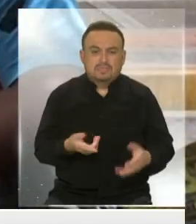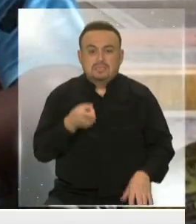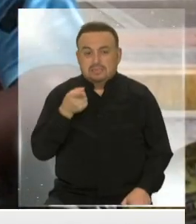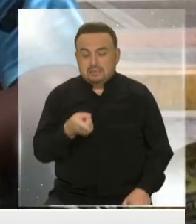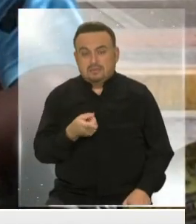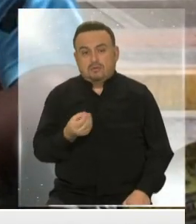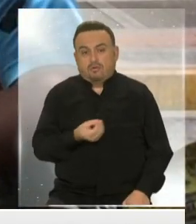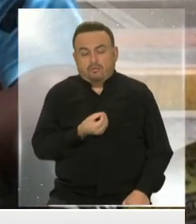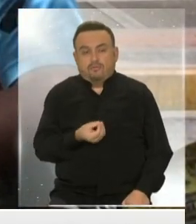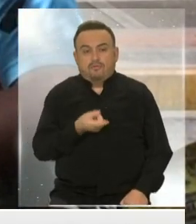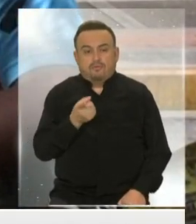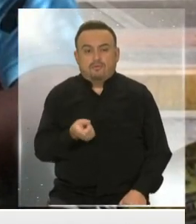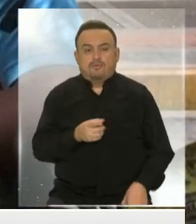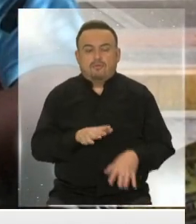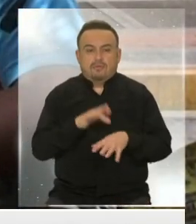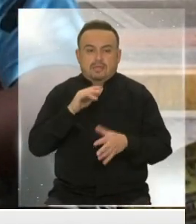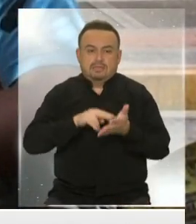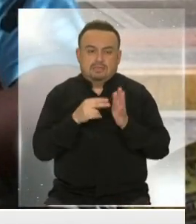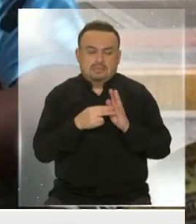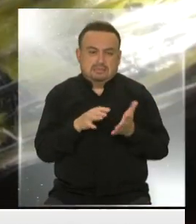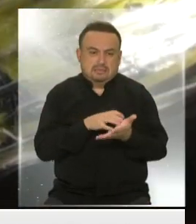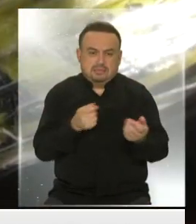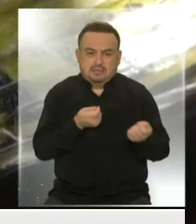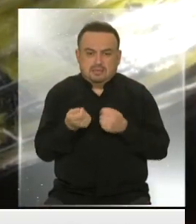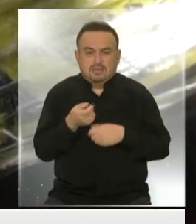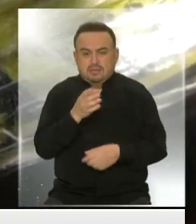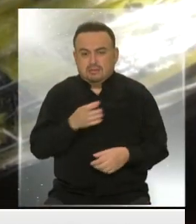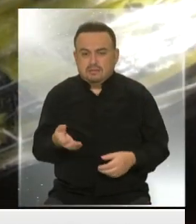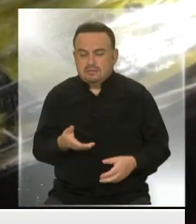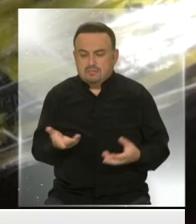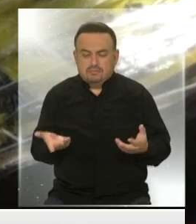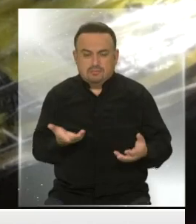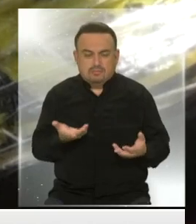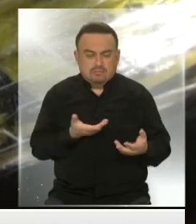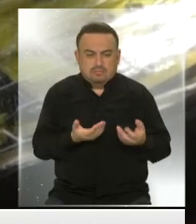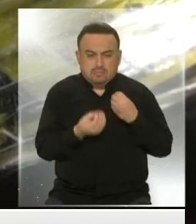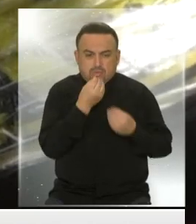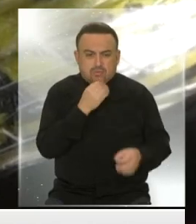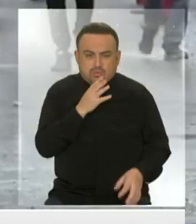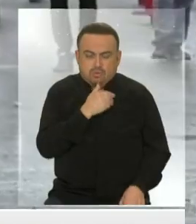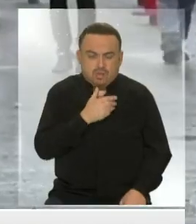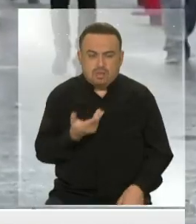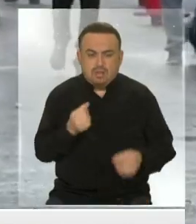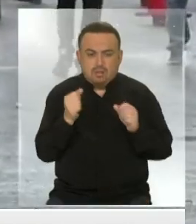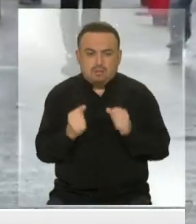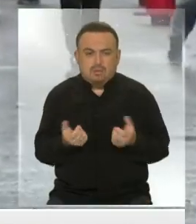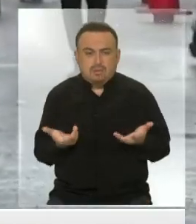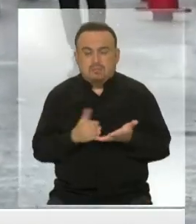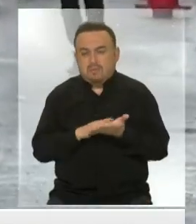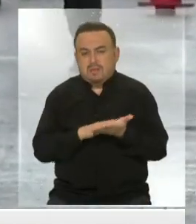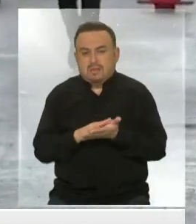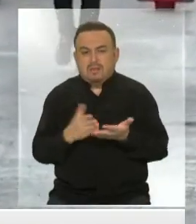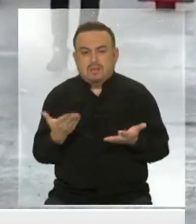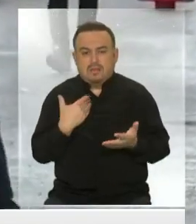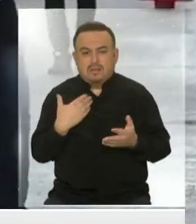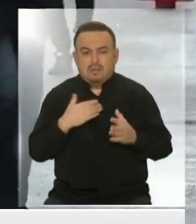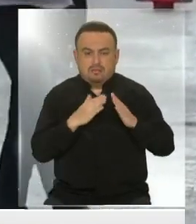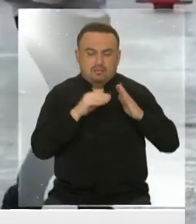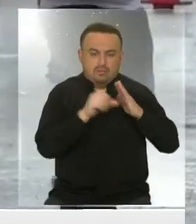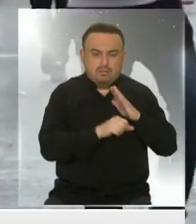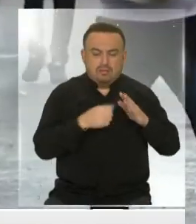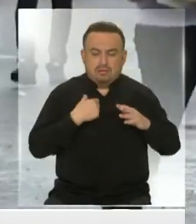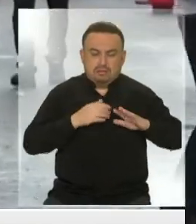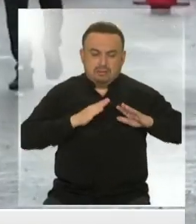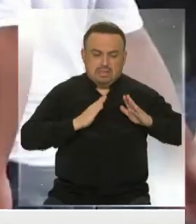eso obviamente que agudiza la crisis económica y hace que la gente no tenga ninguna posibilidad por ejemplo de hacer cuarentena o